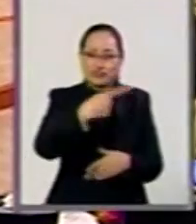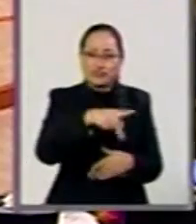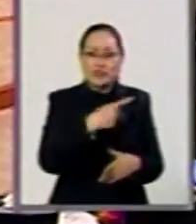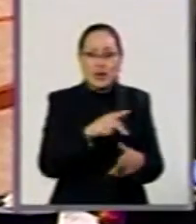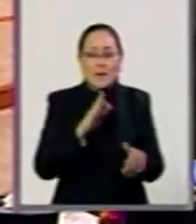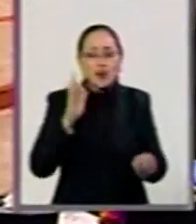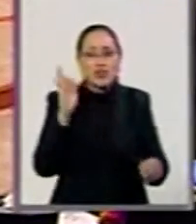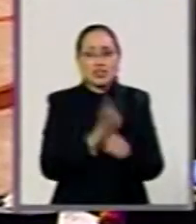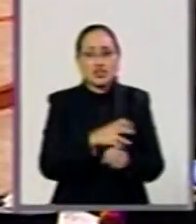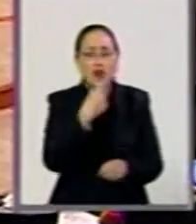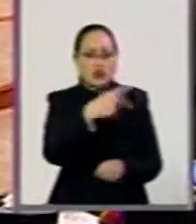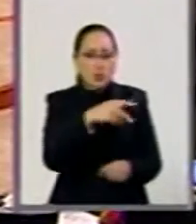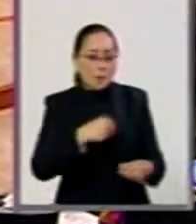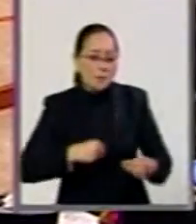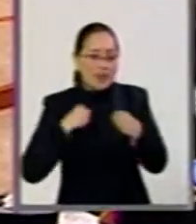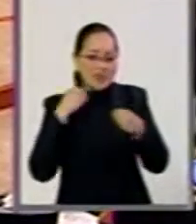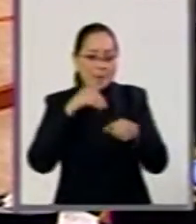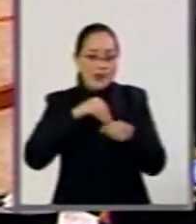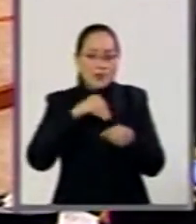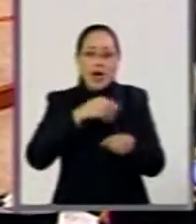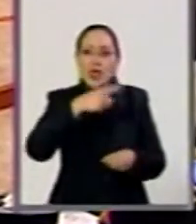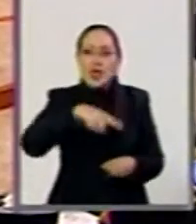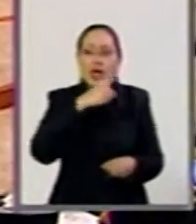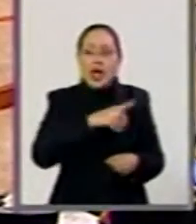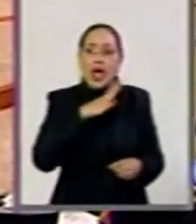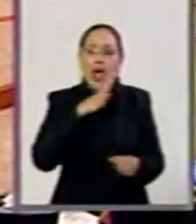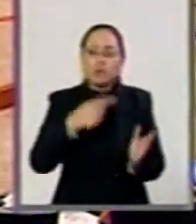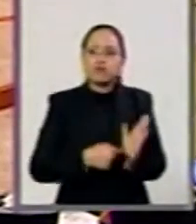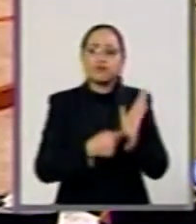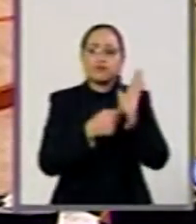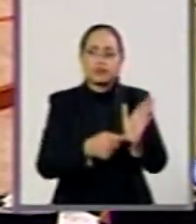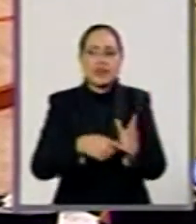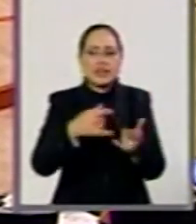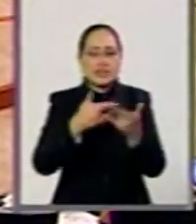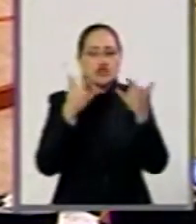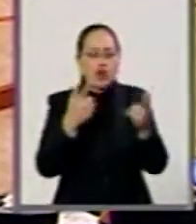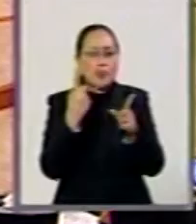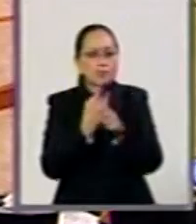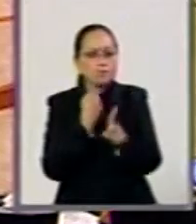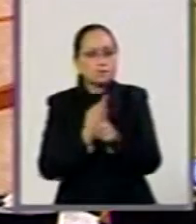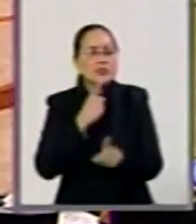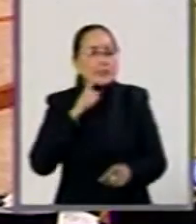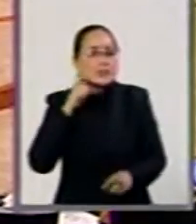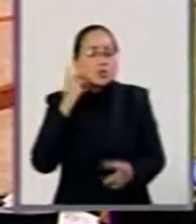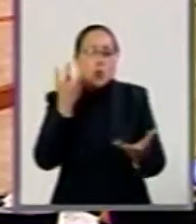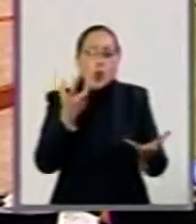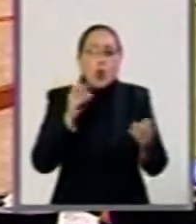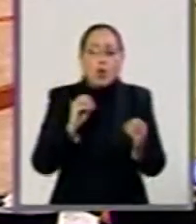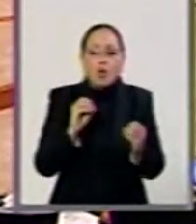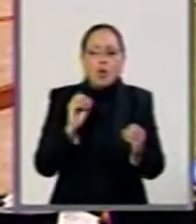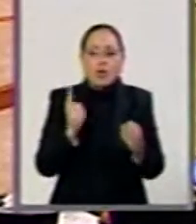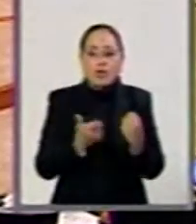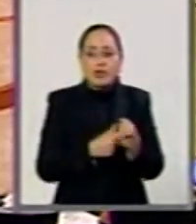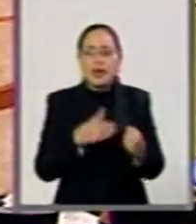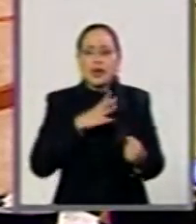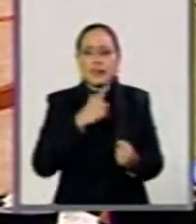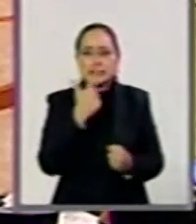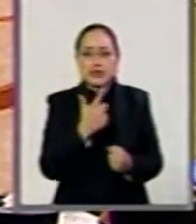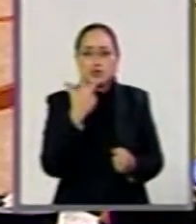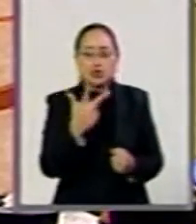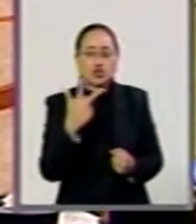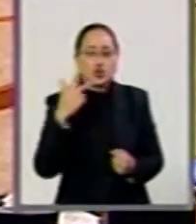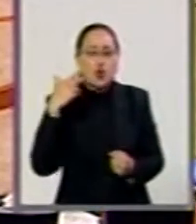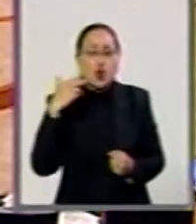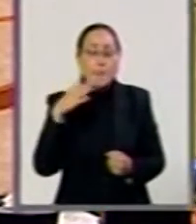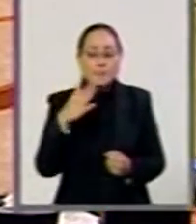su intimidad, pues exponían historias de abuso. Hubo dos casos, el del 7 y 8 de mayo,